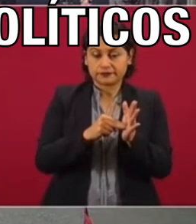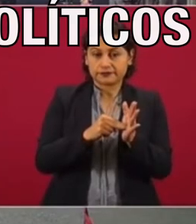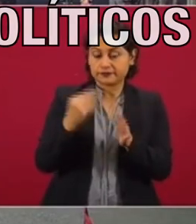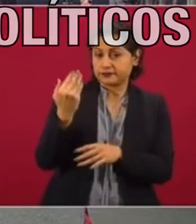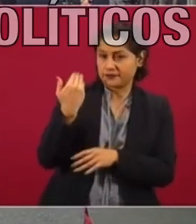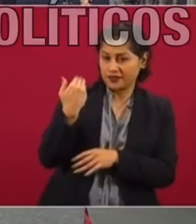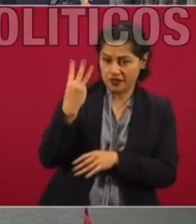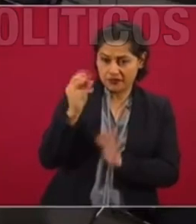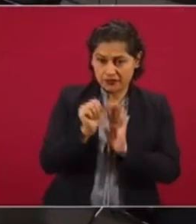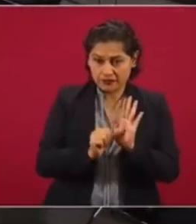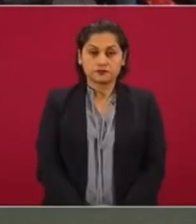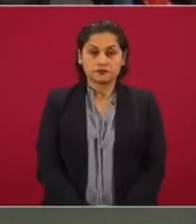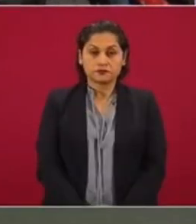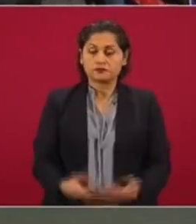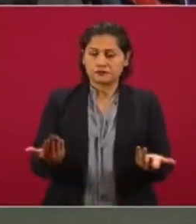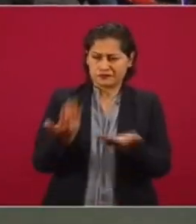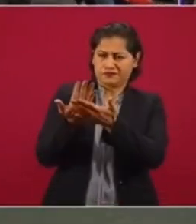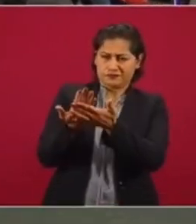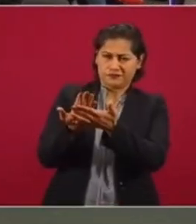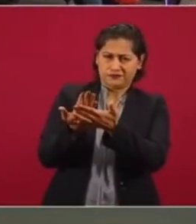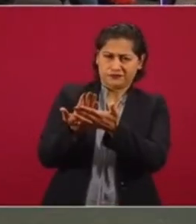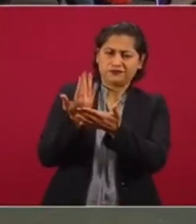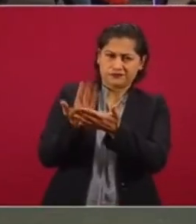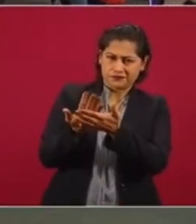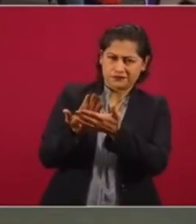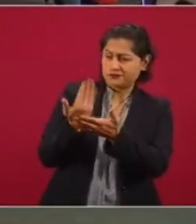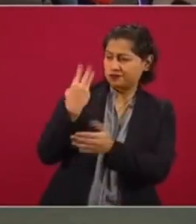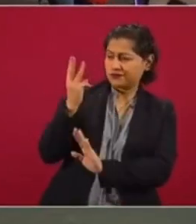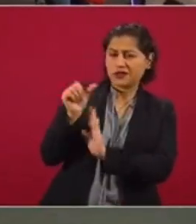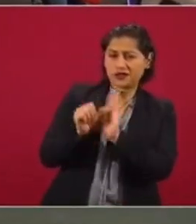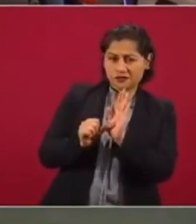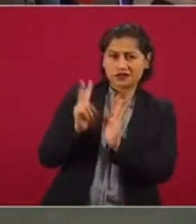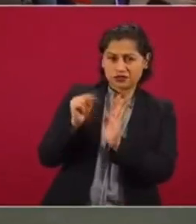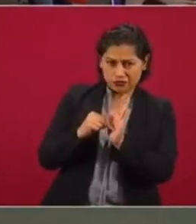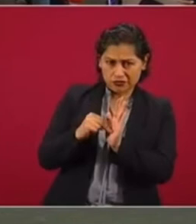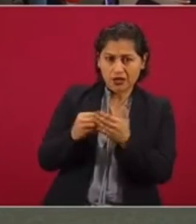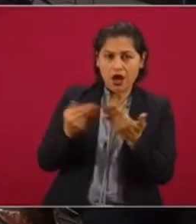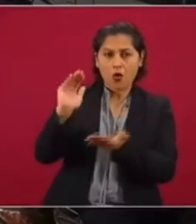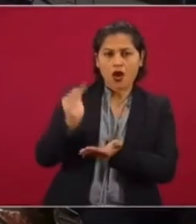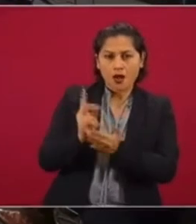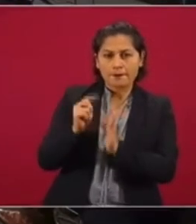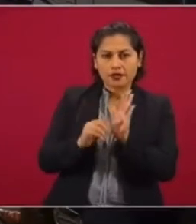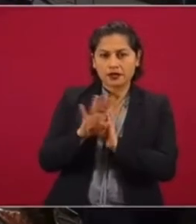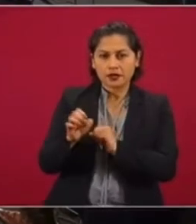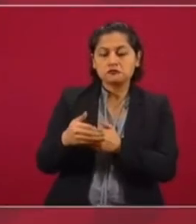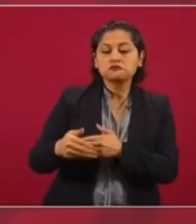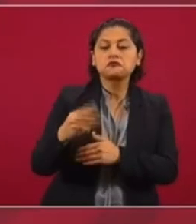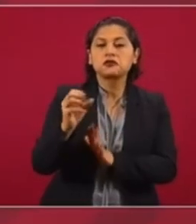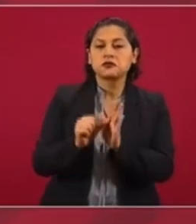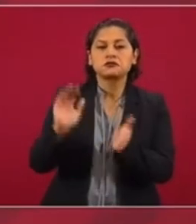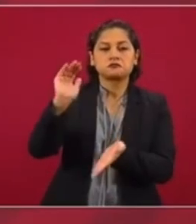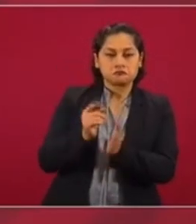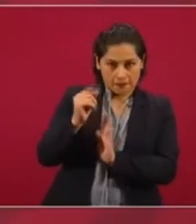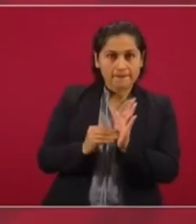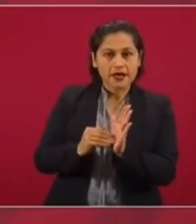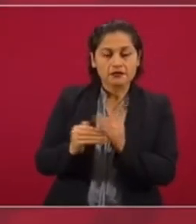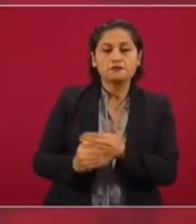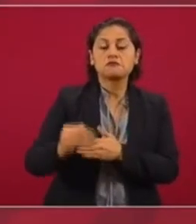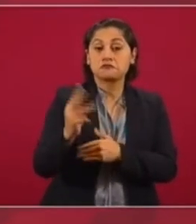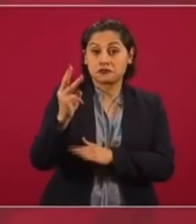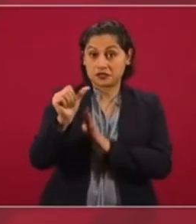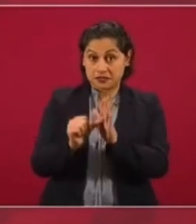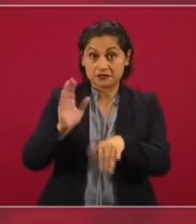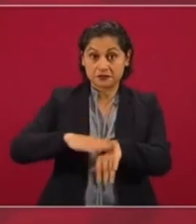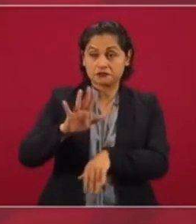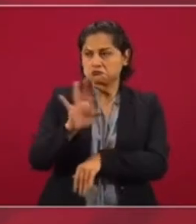Hace como tres meses, no sé, un poco, porque sí, hace tres meses eran dos mil y ahora van a ser mil quinientos. Si nos esperamos tres meses más, le van a ser mil, no hay tres meses y pueden